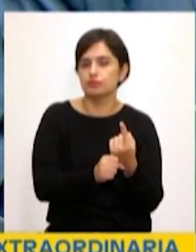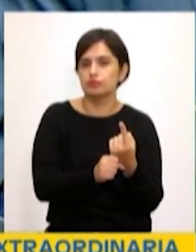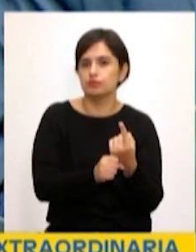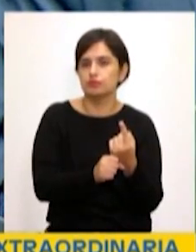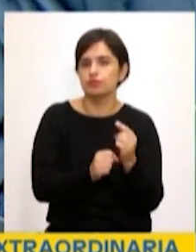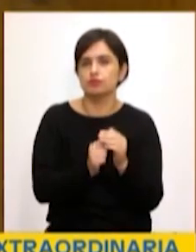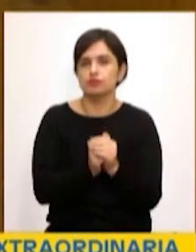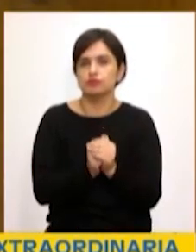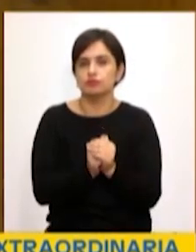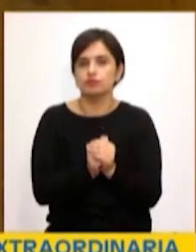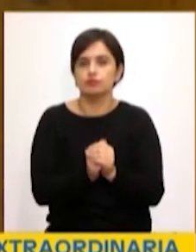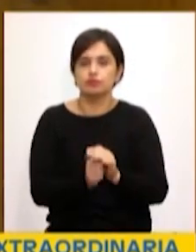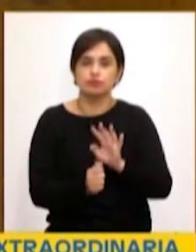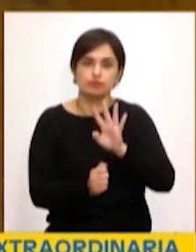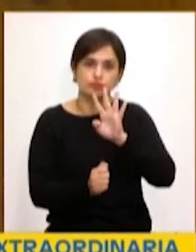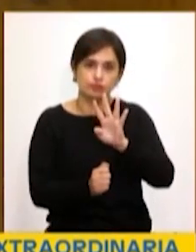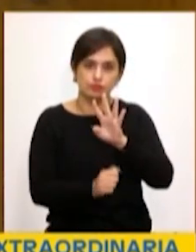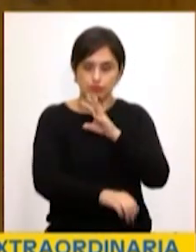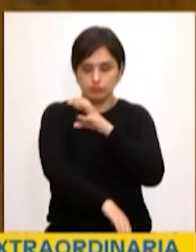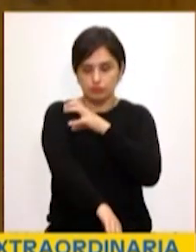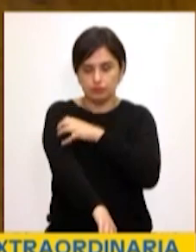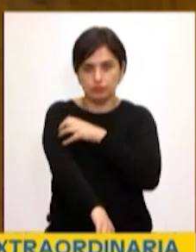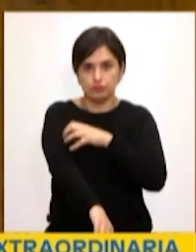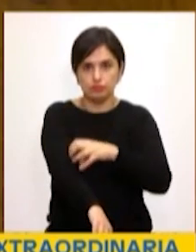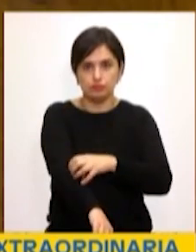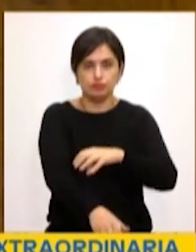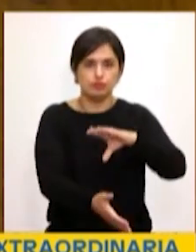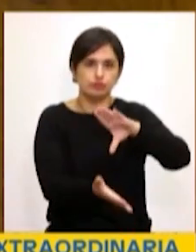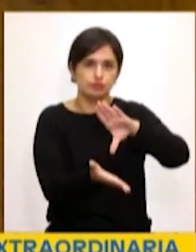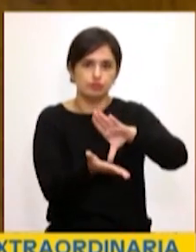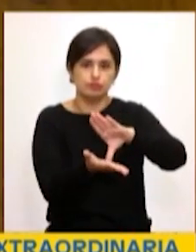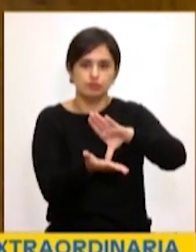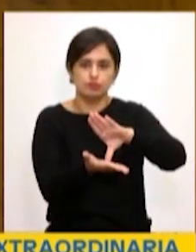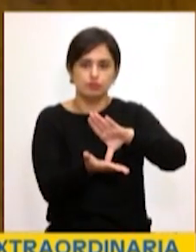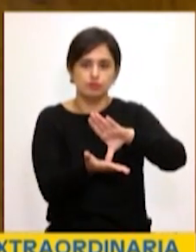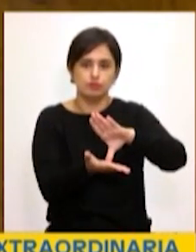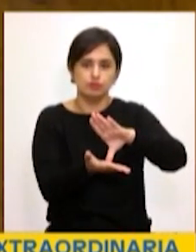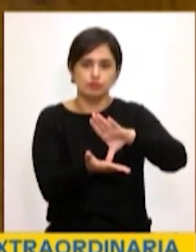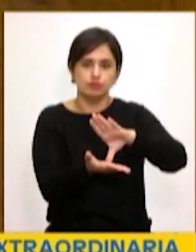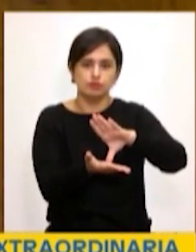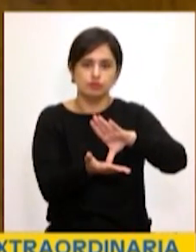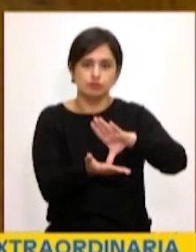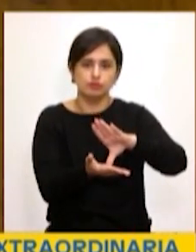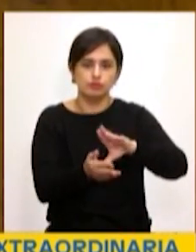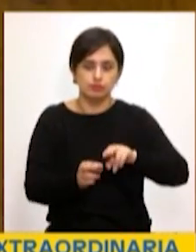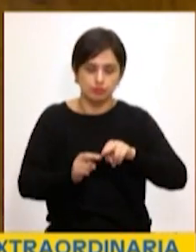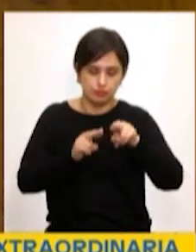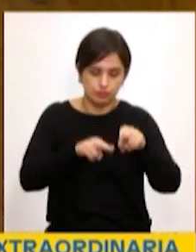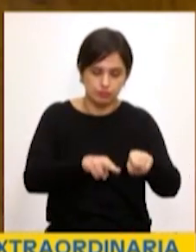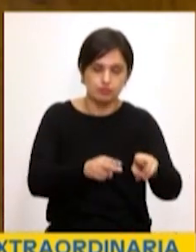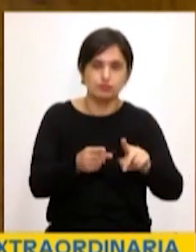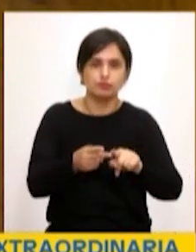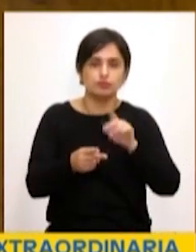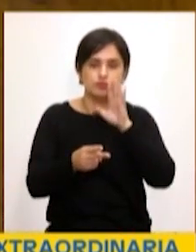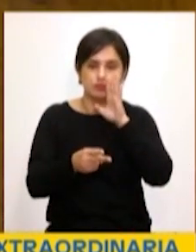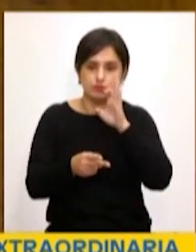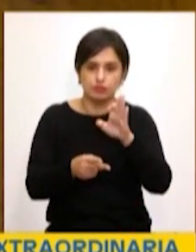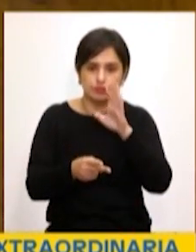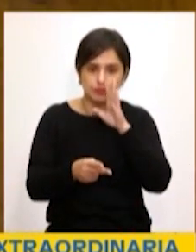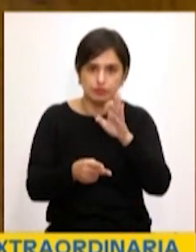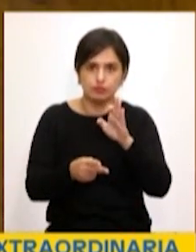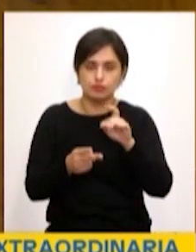de cuatro regiones del país los ríos bío la araucanía y los